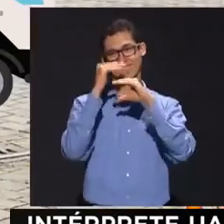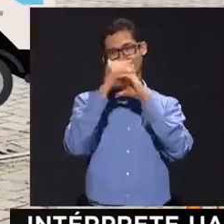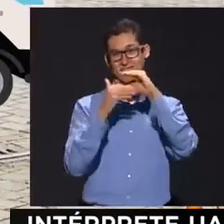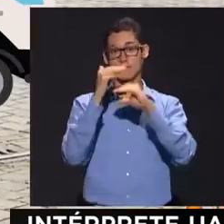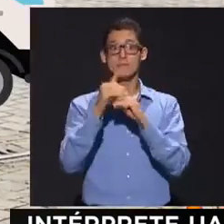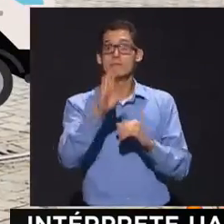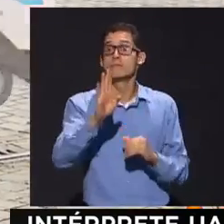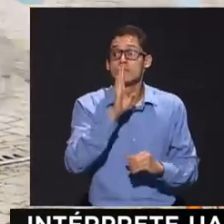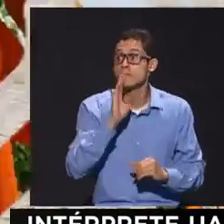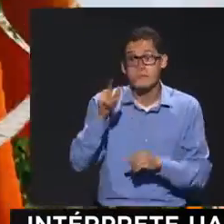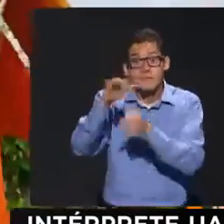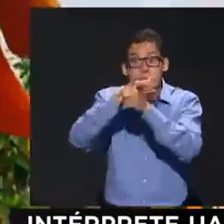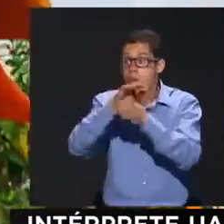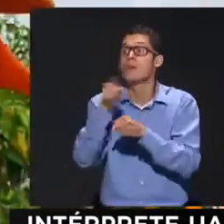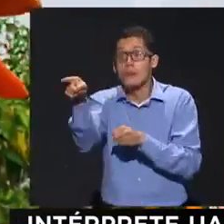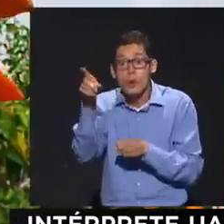killer